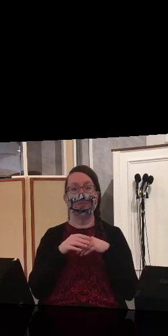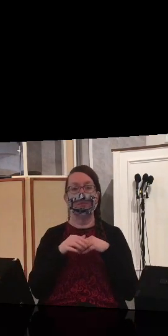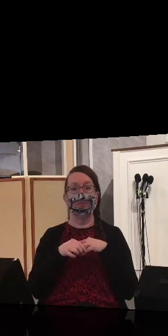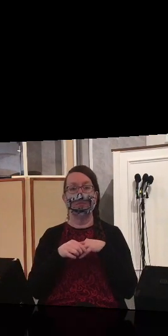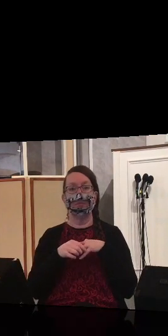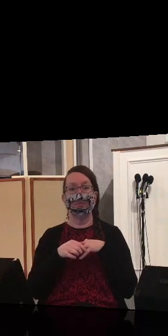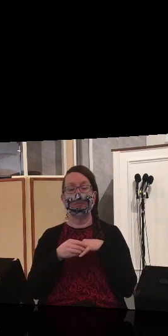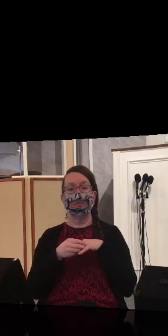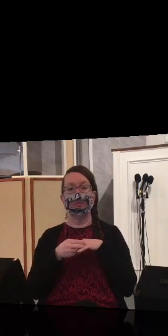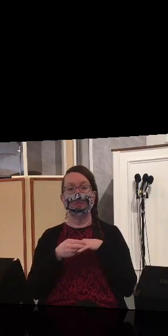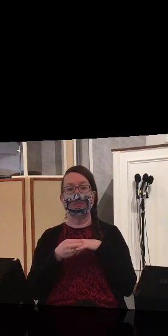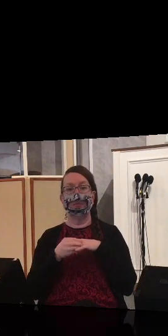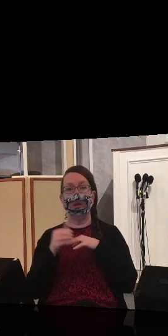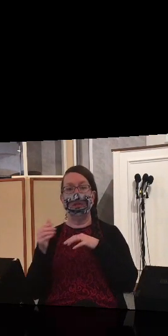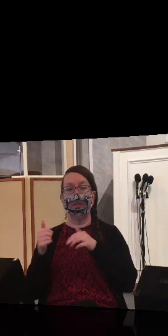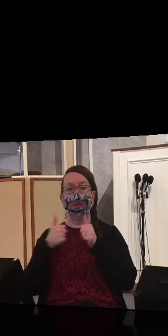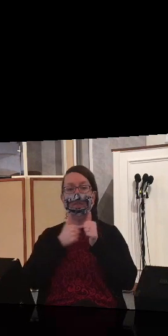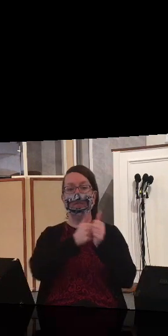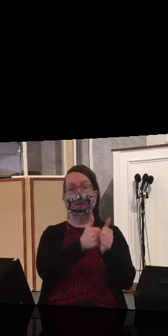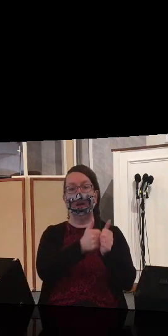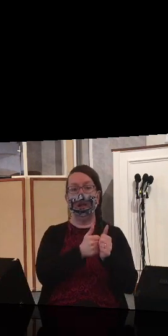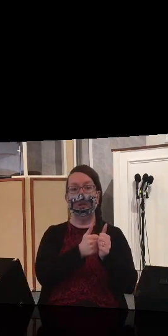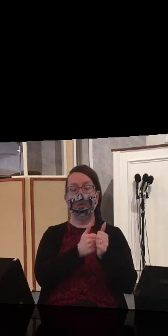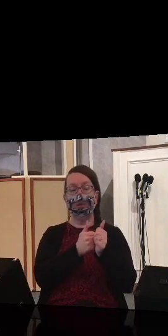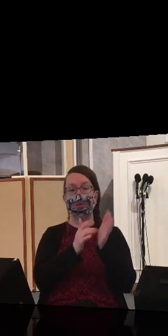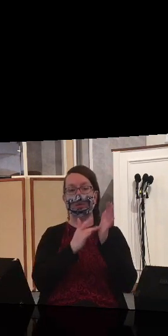todo, lo siguieron.